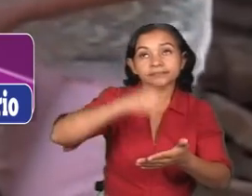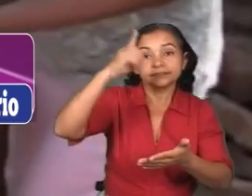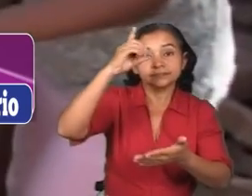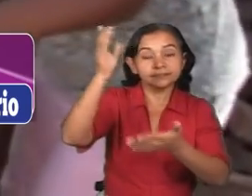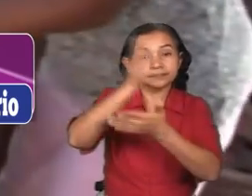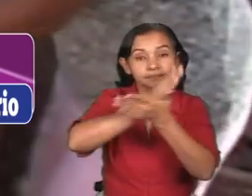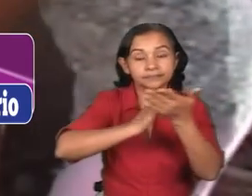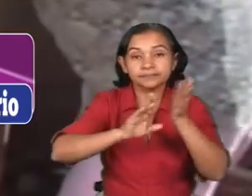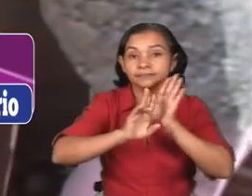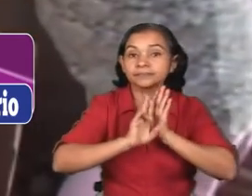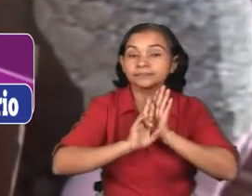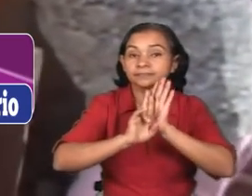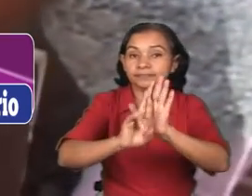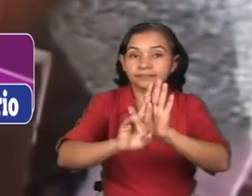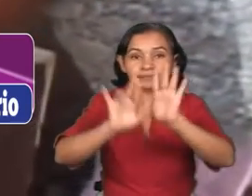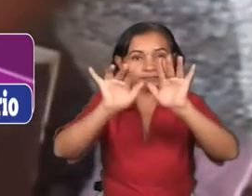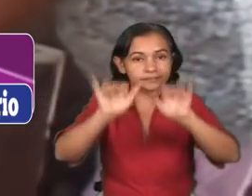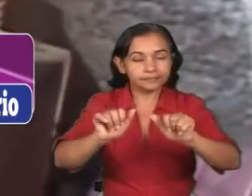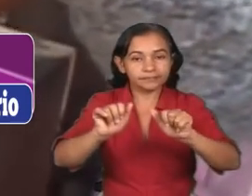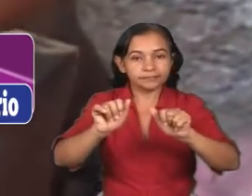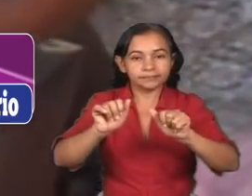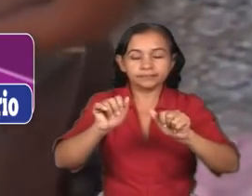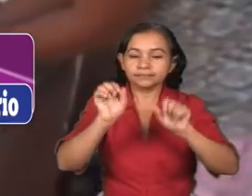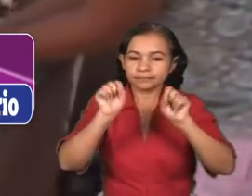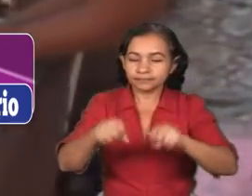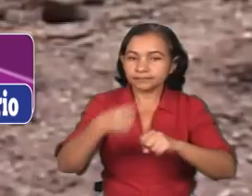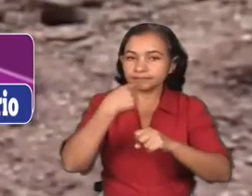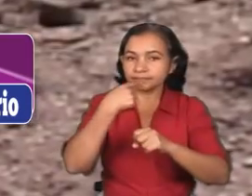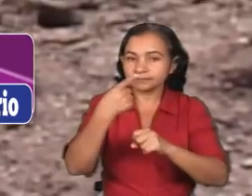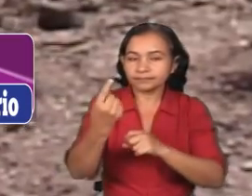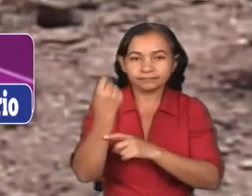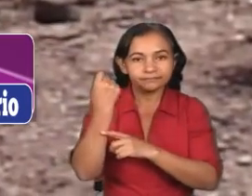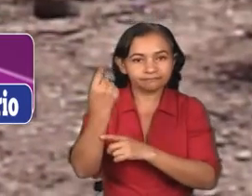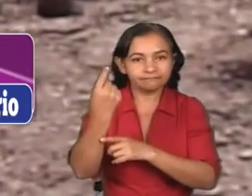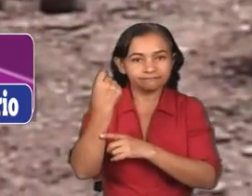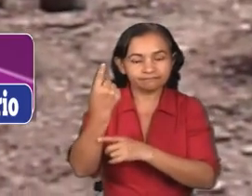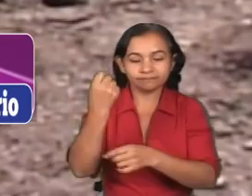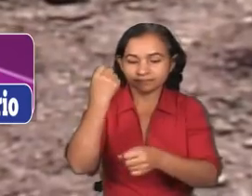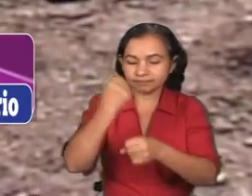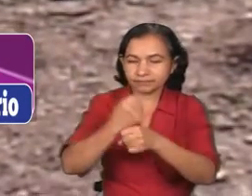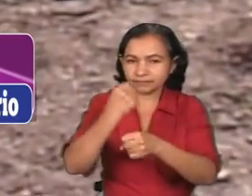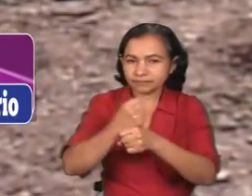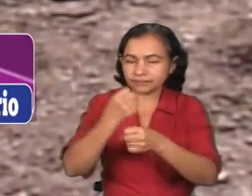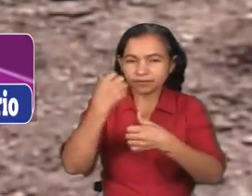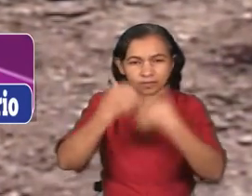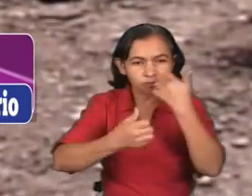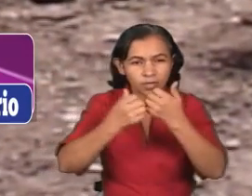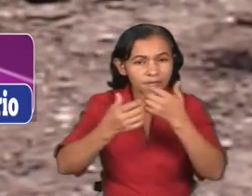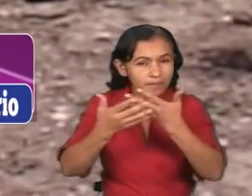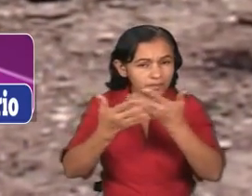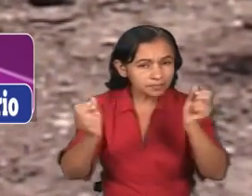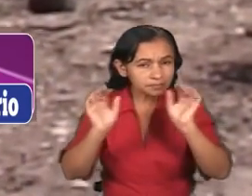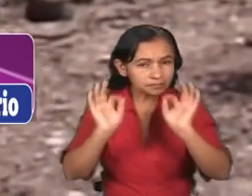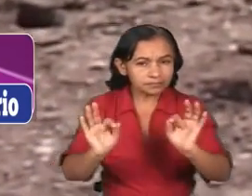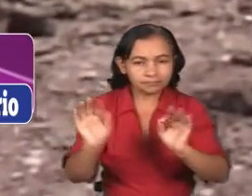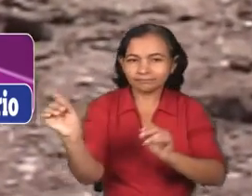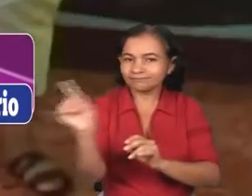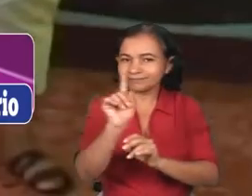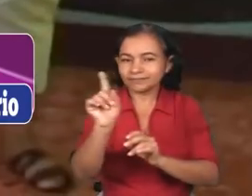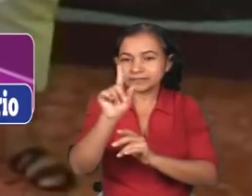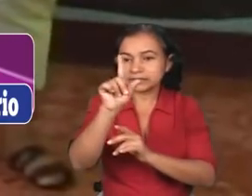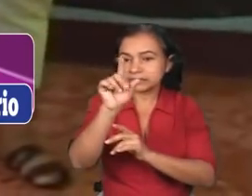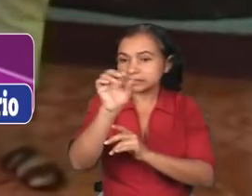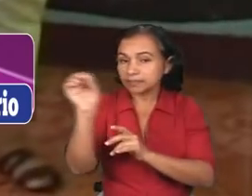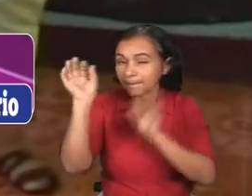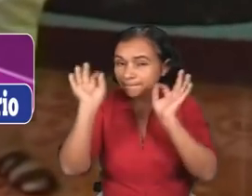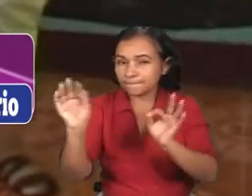resultados ya. Y aunque debo decirlo, que es que no está resuelto el problema completamente en un 100%. Exacto. Pero lo importante es, cuando uno ve los números, cuando uno